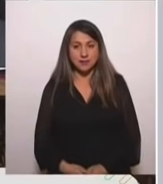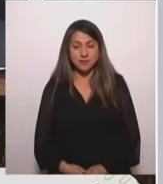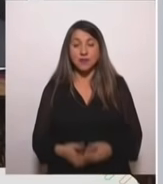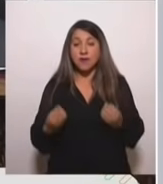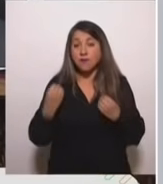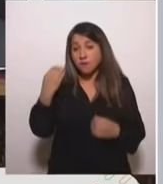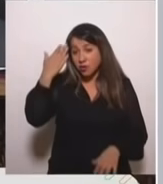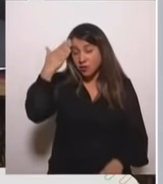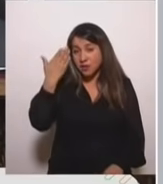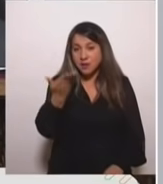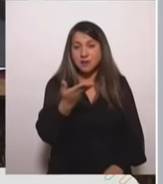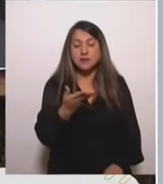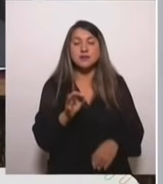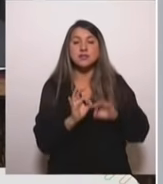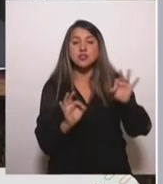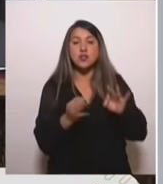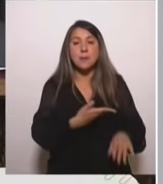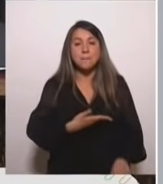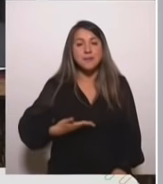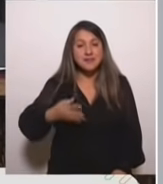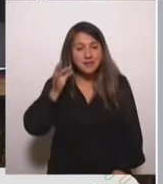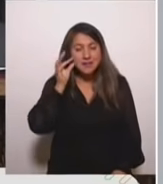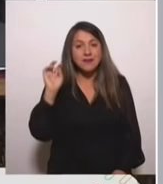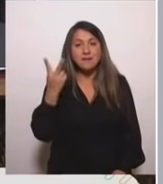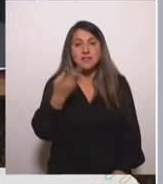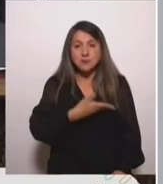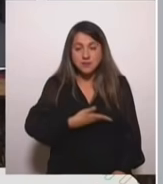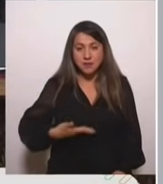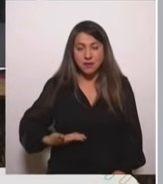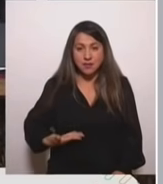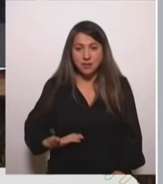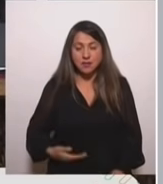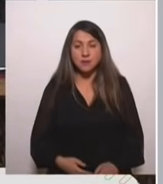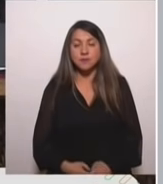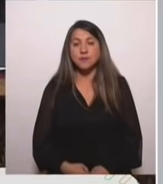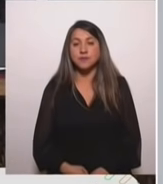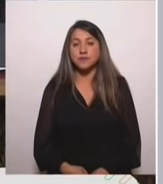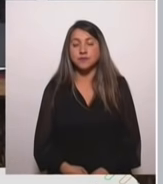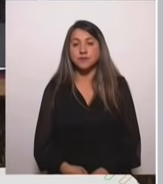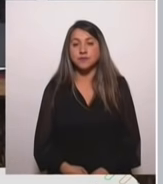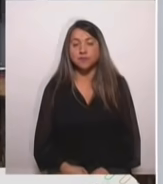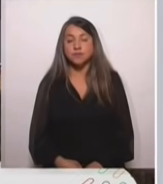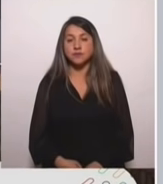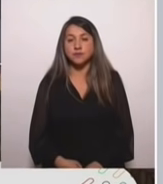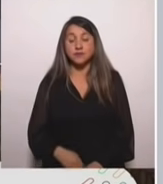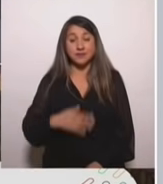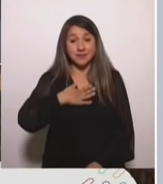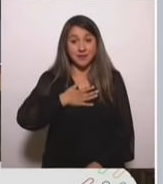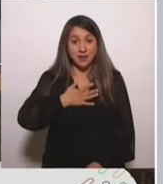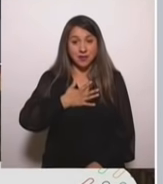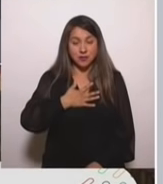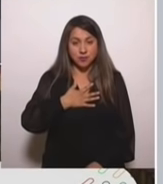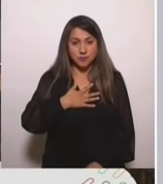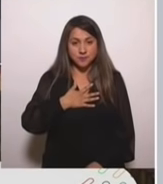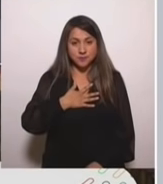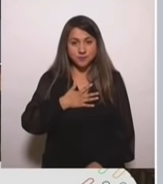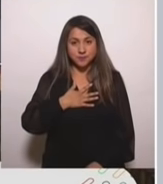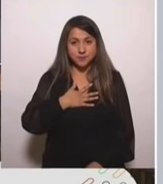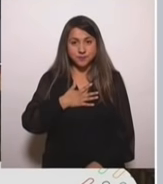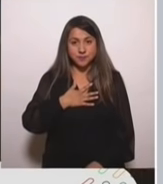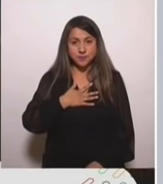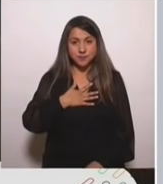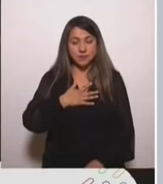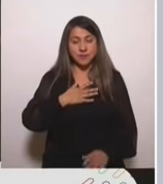son quienes deben resolver esta materia. Ahora, se hablaba aquí, Marisol, y le pregunto también sobre esto, sobre los